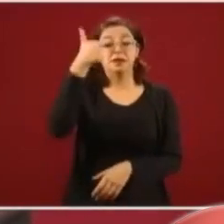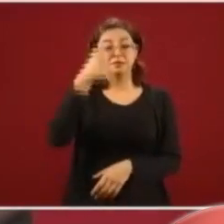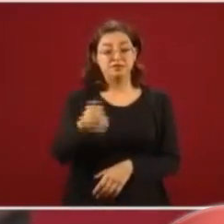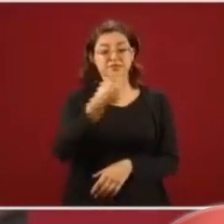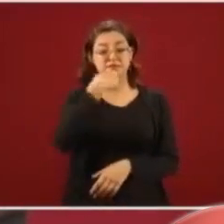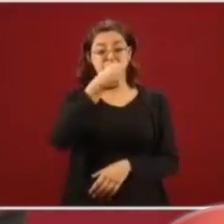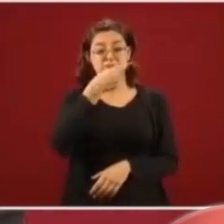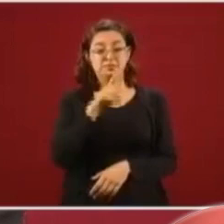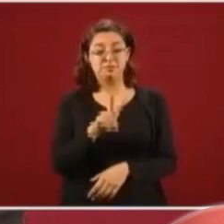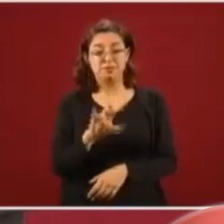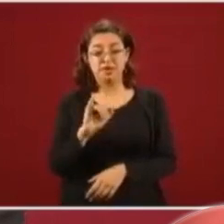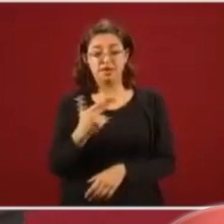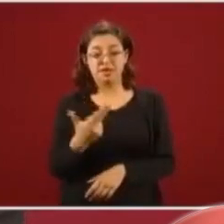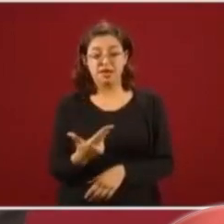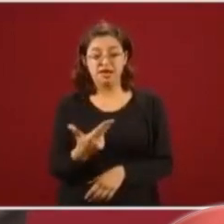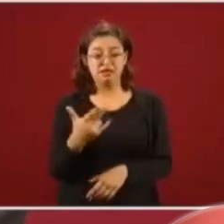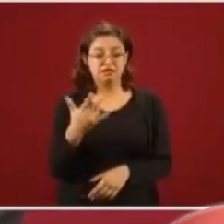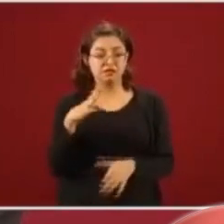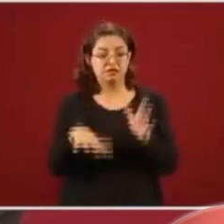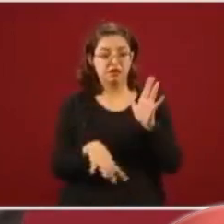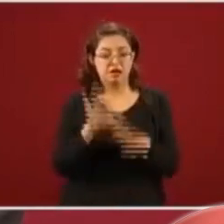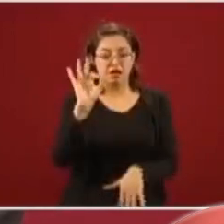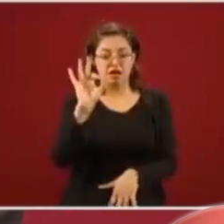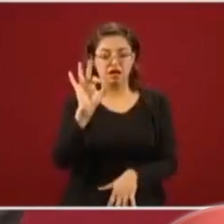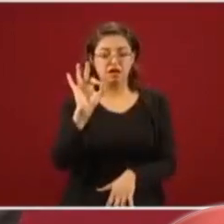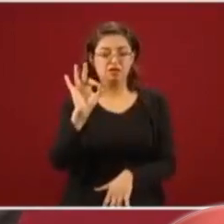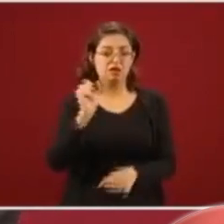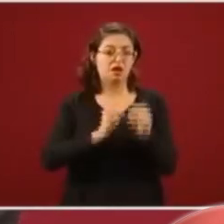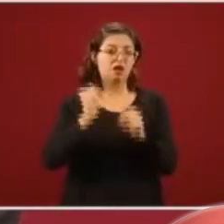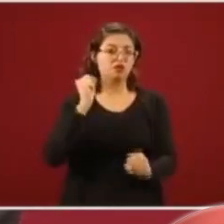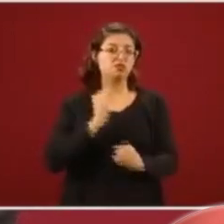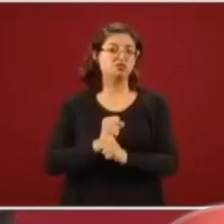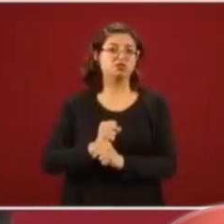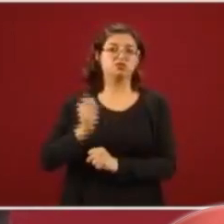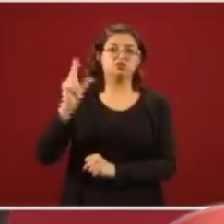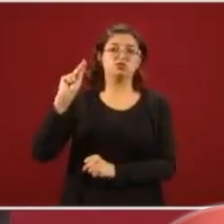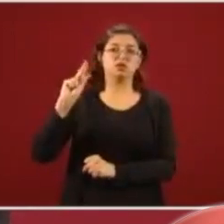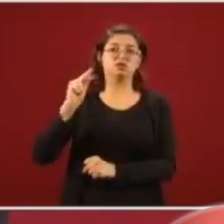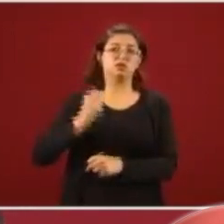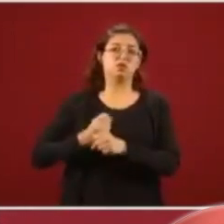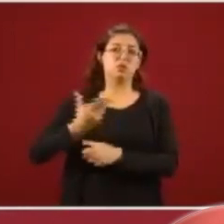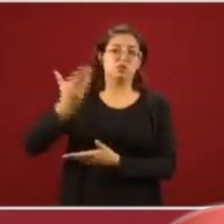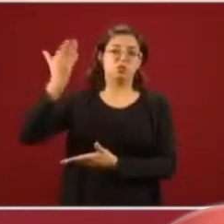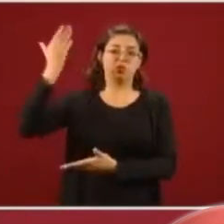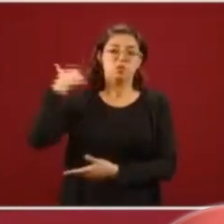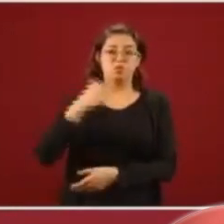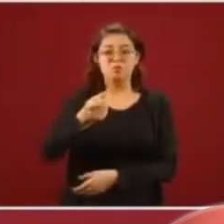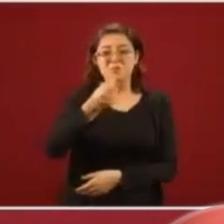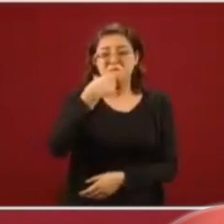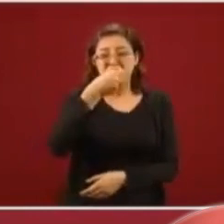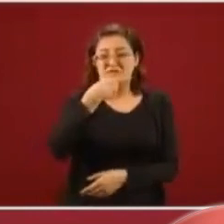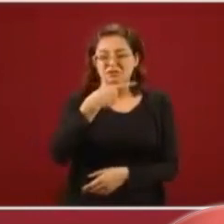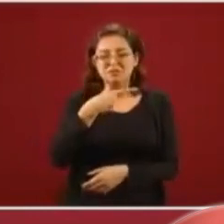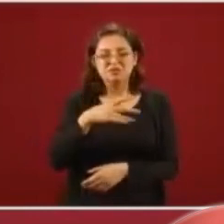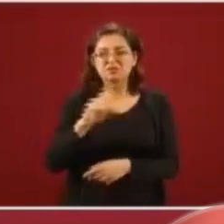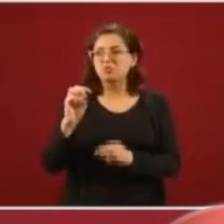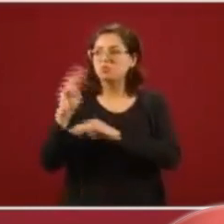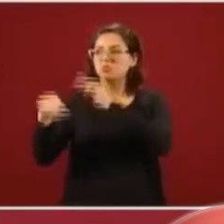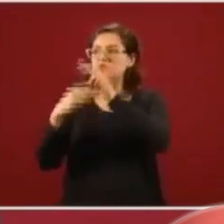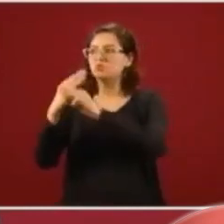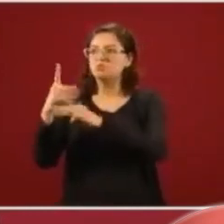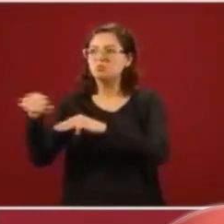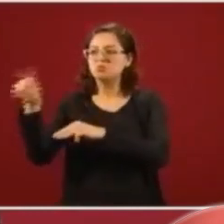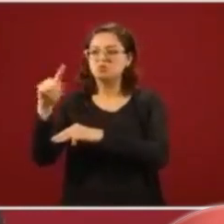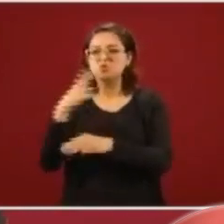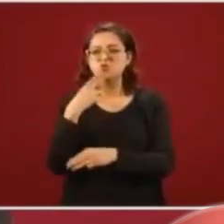se descubrió o se inventó a principios de los años 80. Es un medicamento que ya está en desuso a nivel